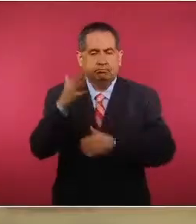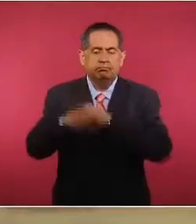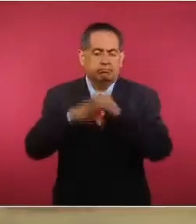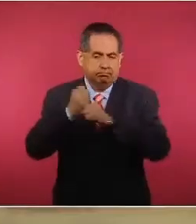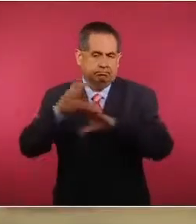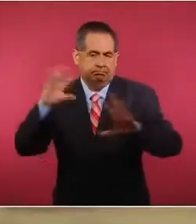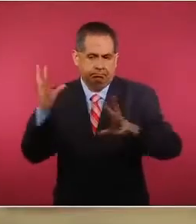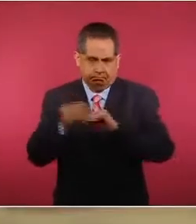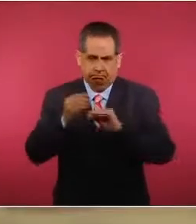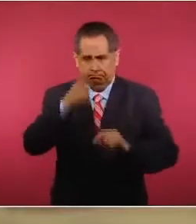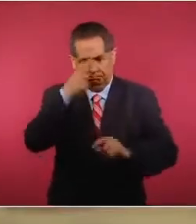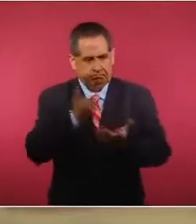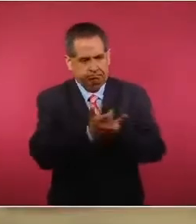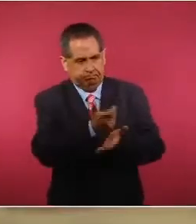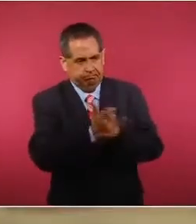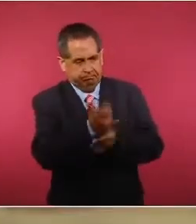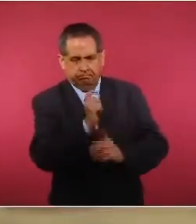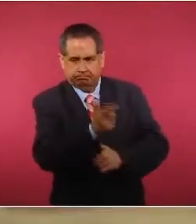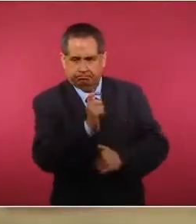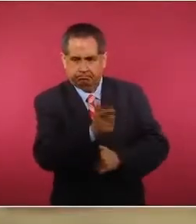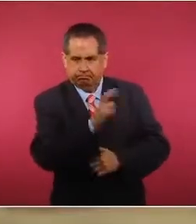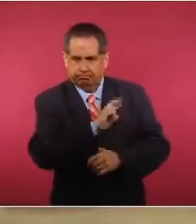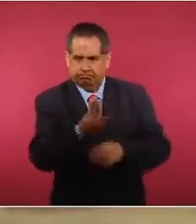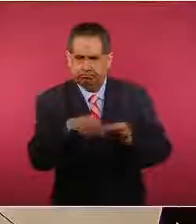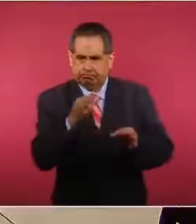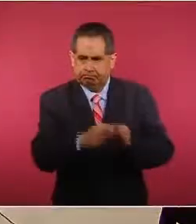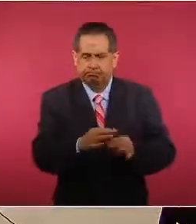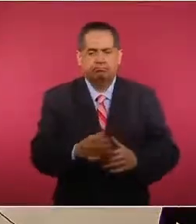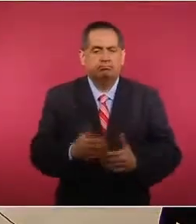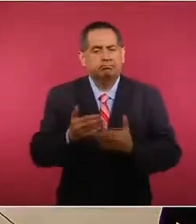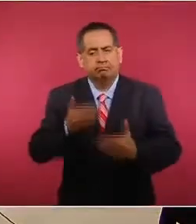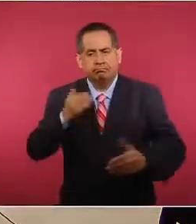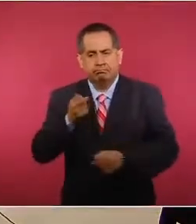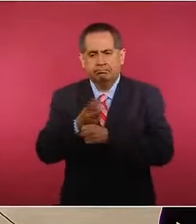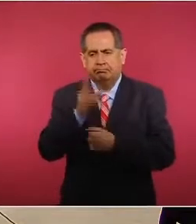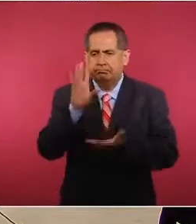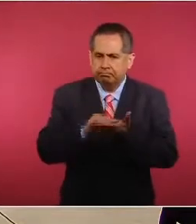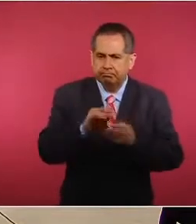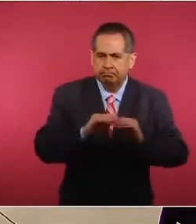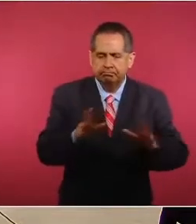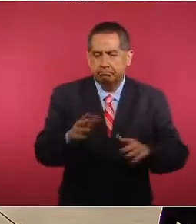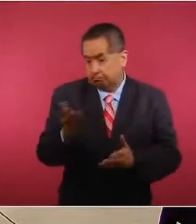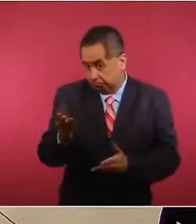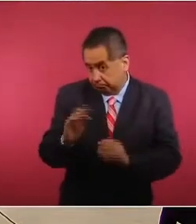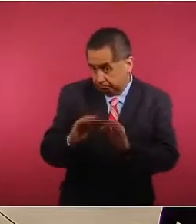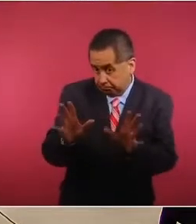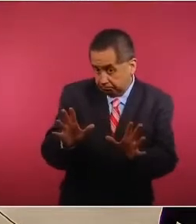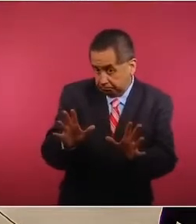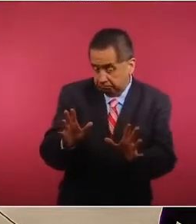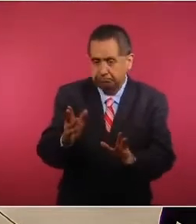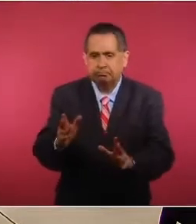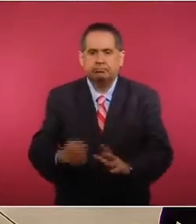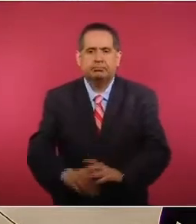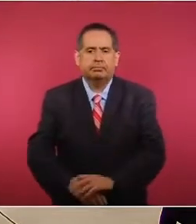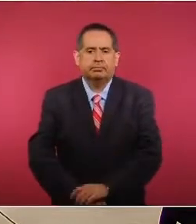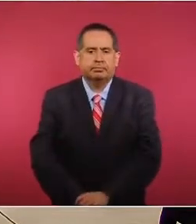años del arrendamiento financiero. No sé si fui claro. Gracias.